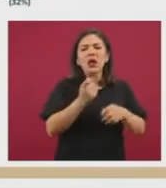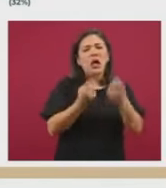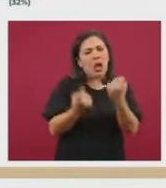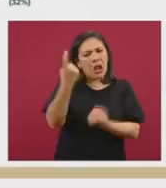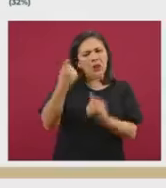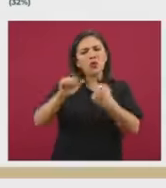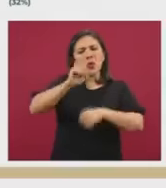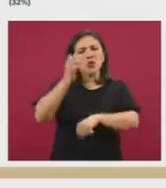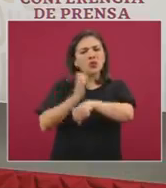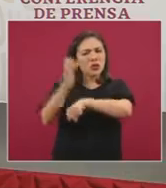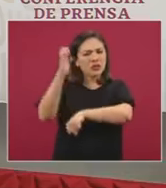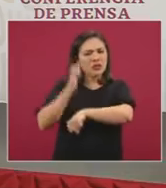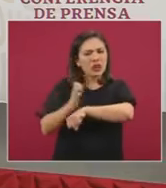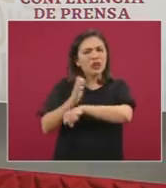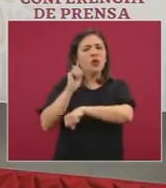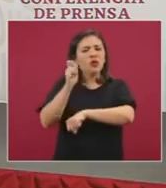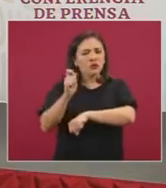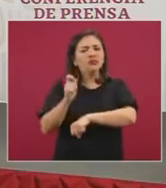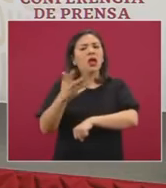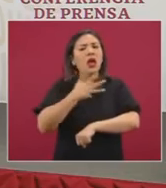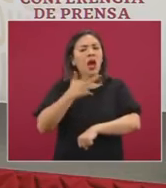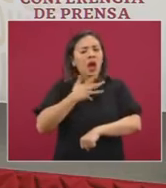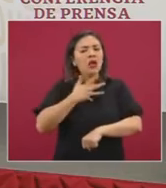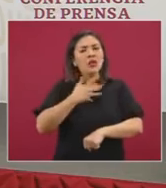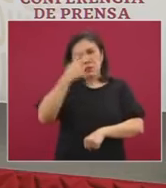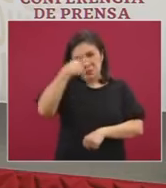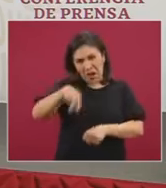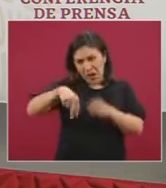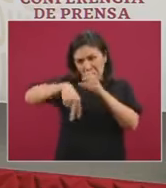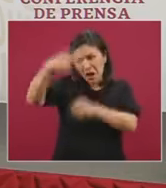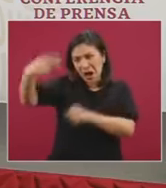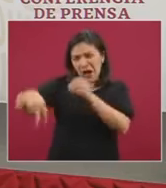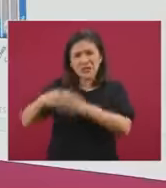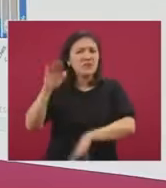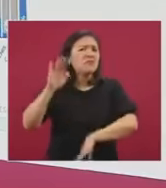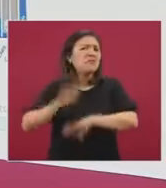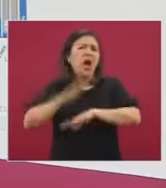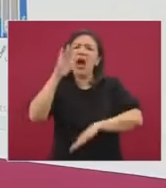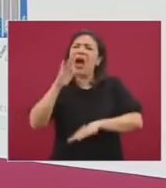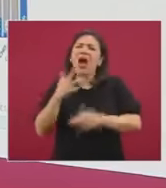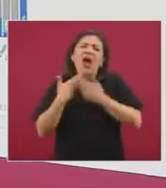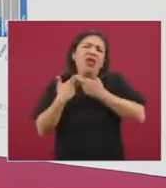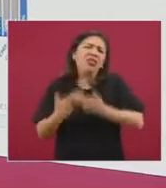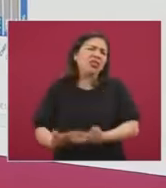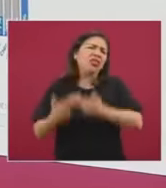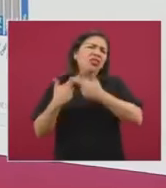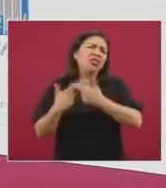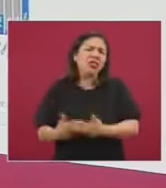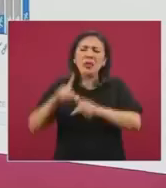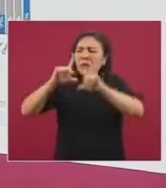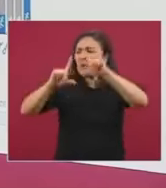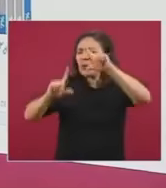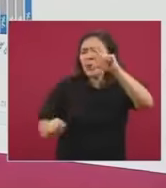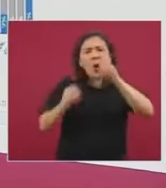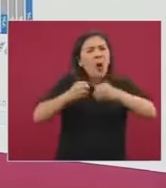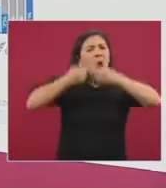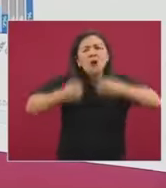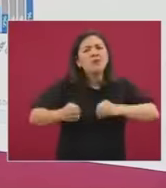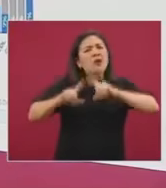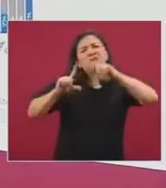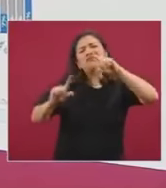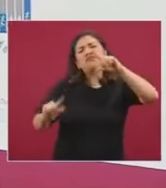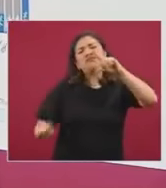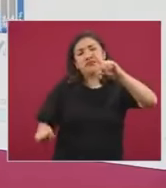donde la capacidad o la hospitalización están muy por encima de lo que se